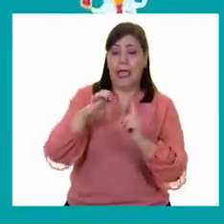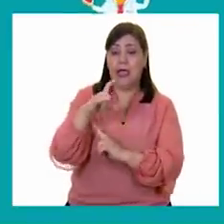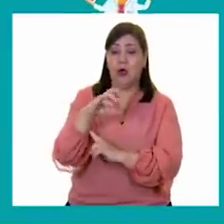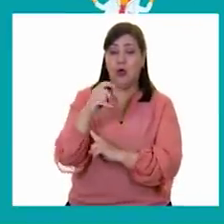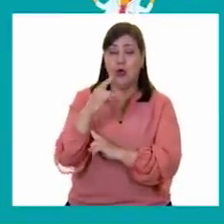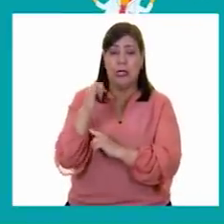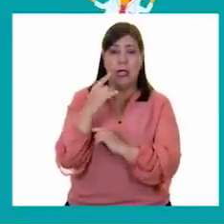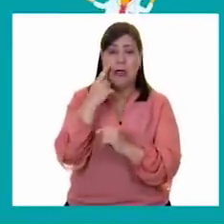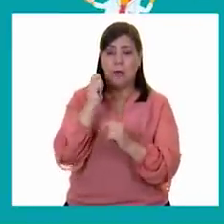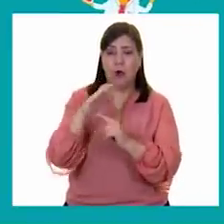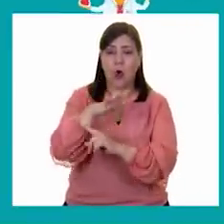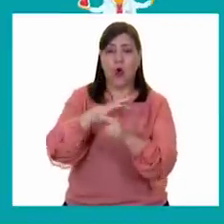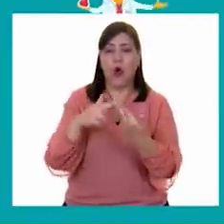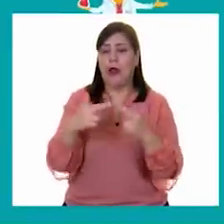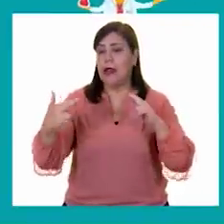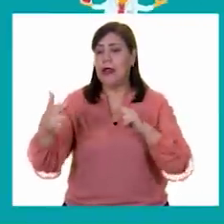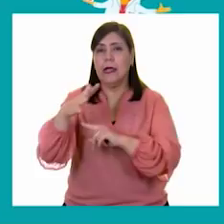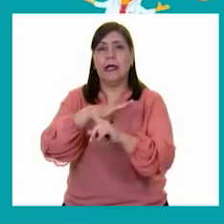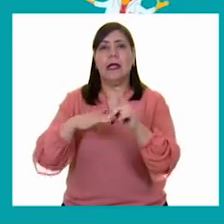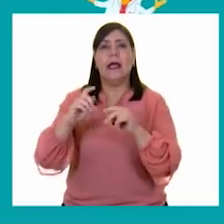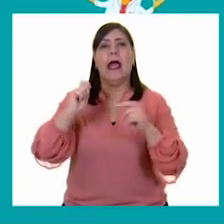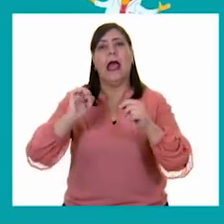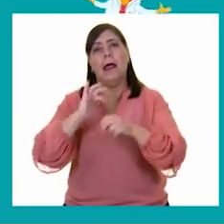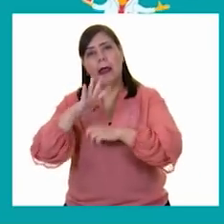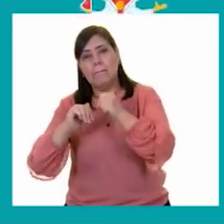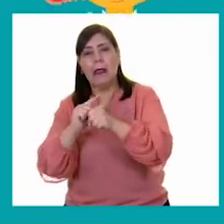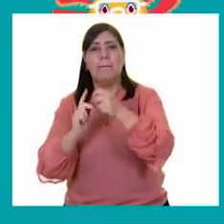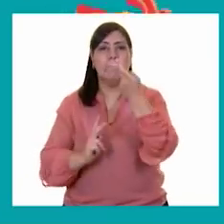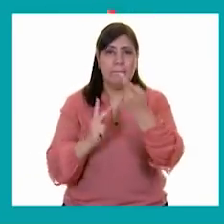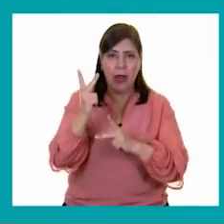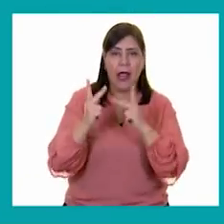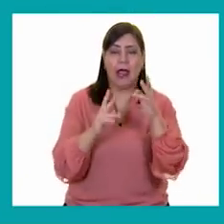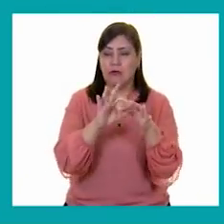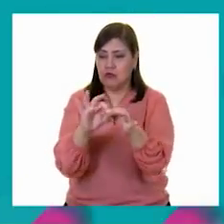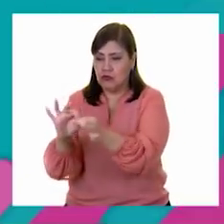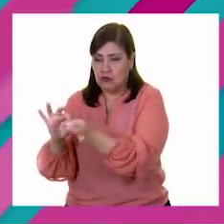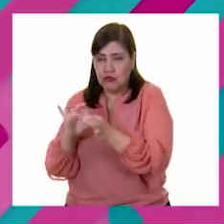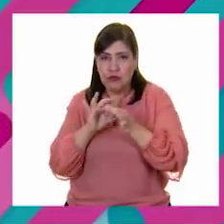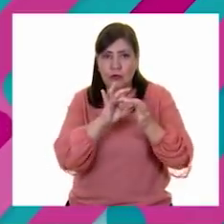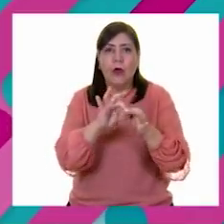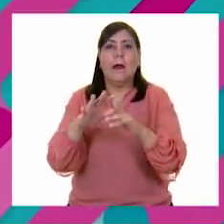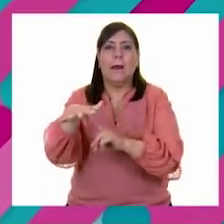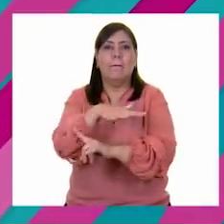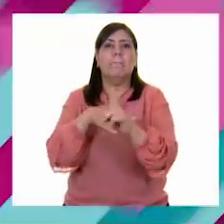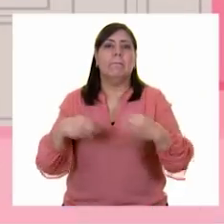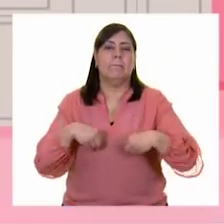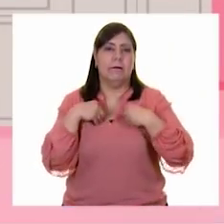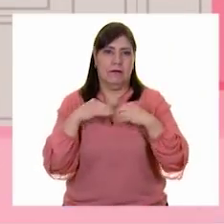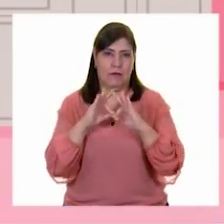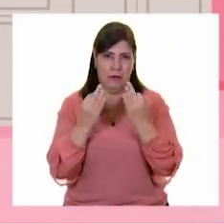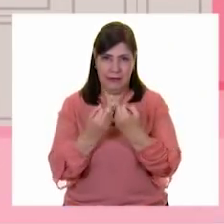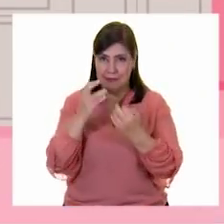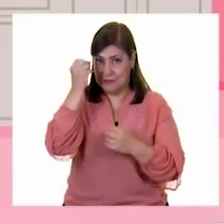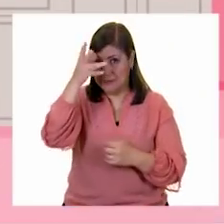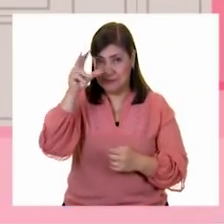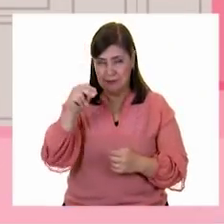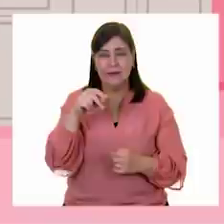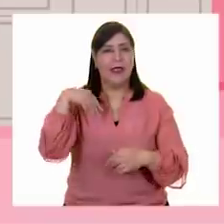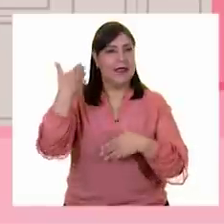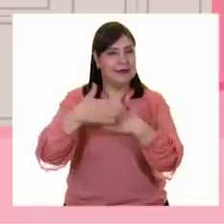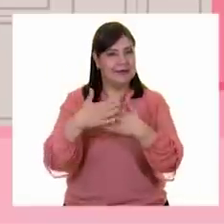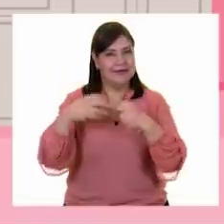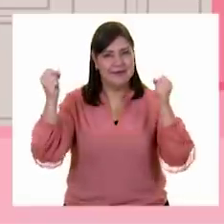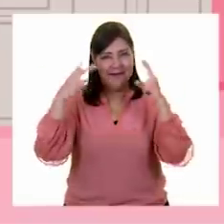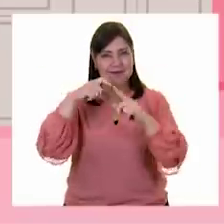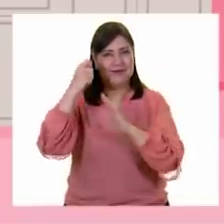de los seres vivos entre sí y con el medio en el que viven. ¡No lo olviden! Nos vemos en la siguiente cápsula de